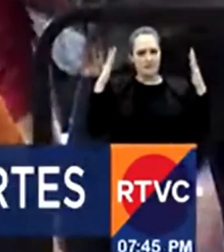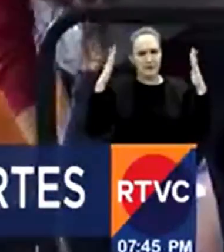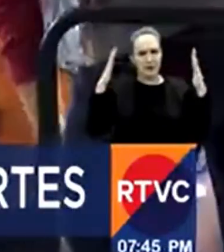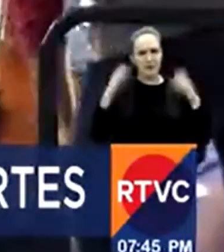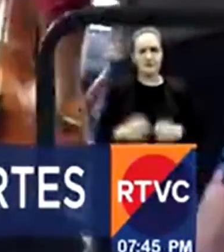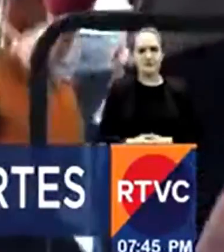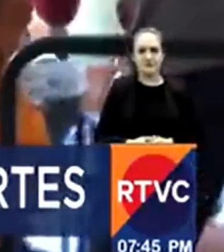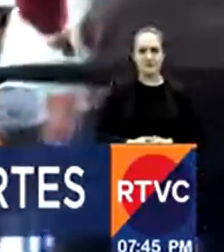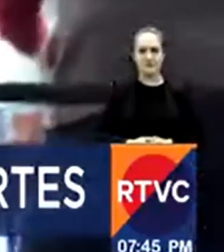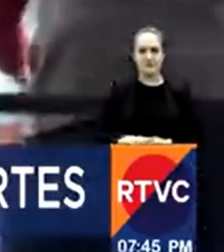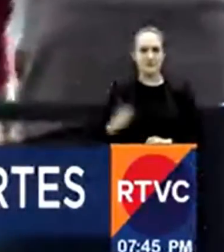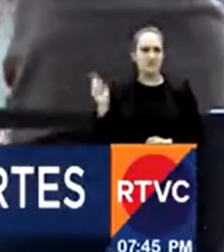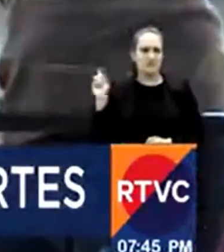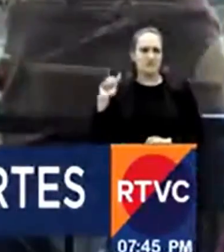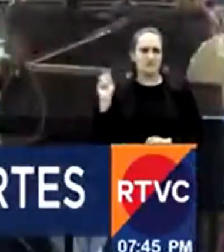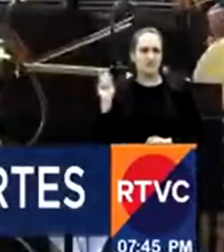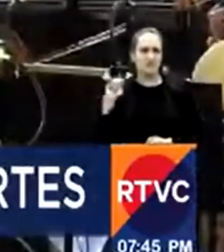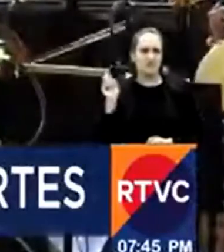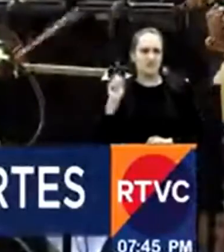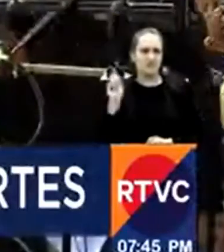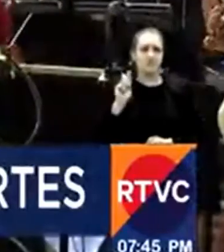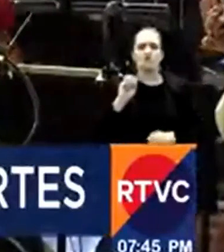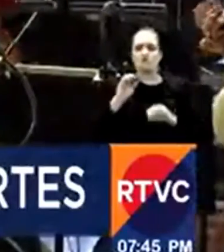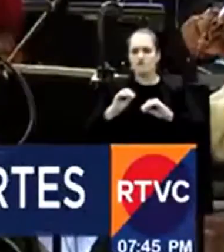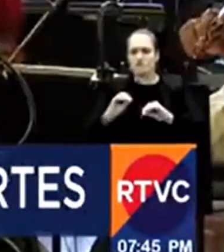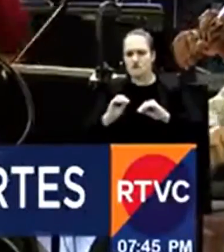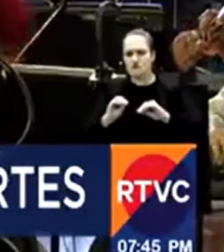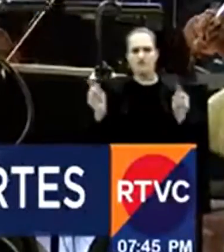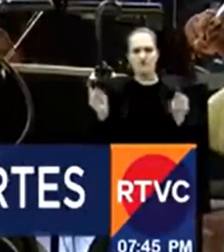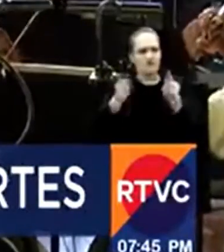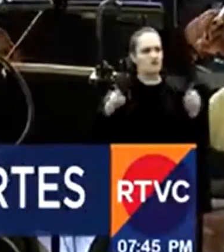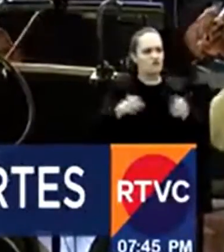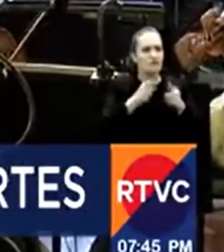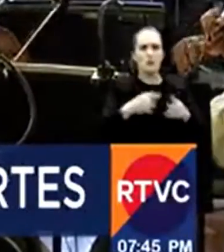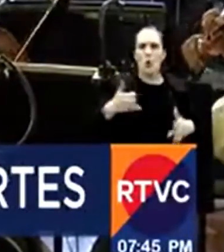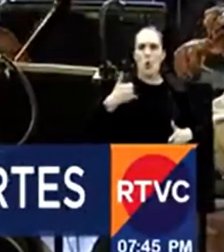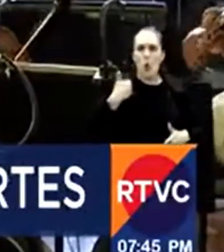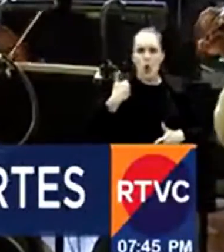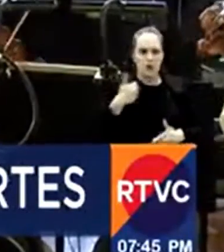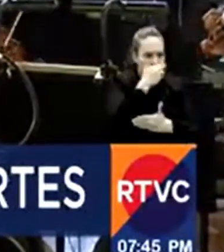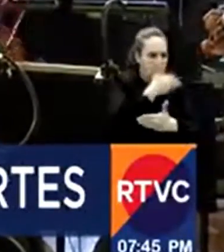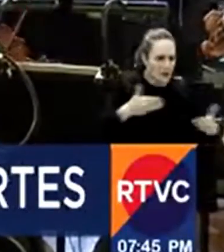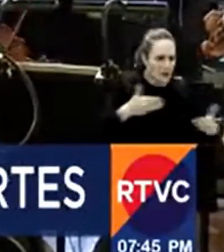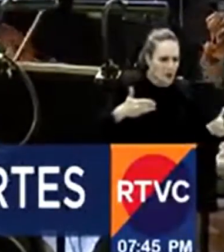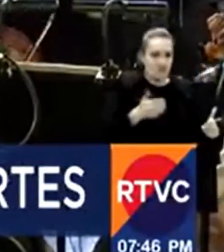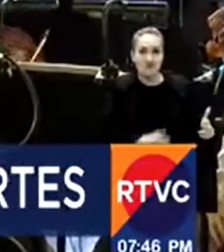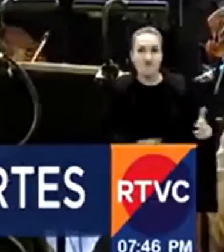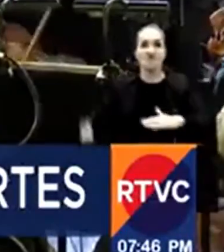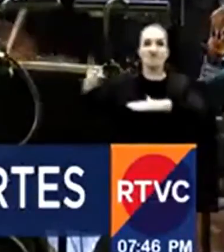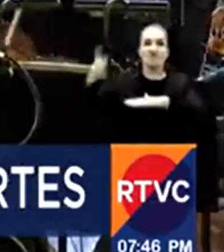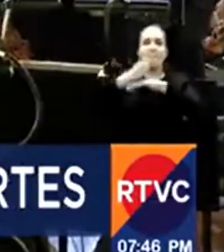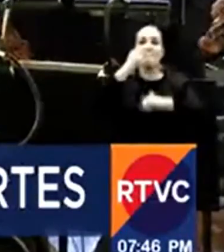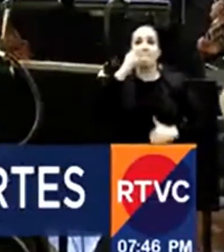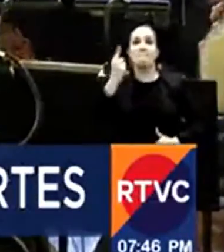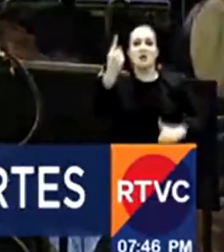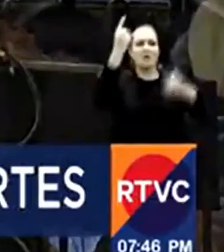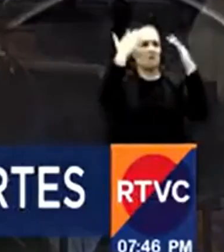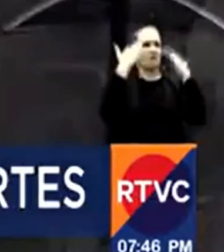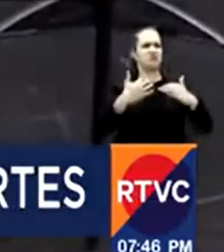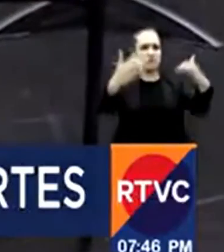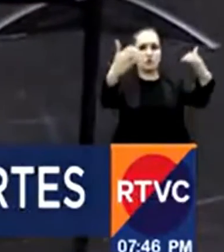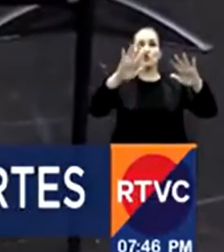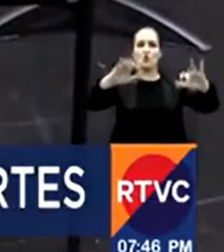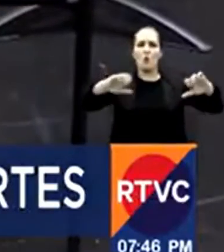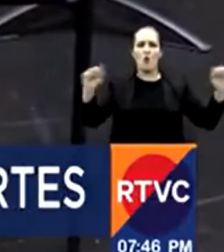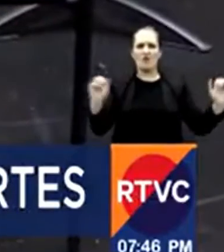Tras un largo recorrido por orquestas infantiles, juveniles y profesionales, María Camila Barbosa dirigirá por primera vez la Filarmónica de